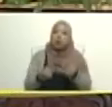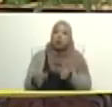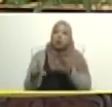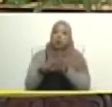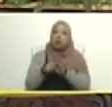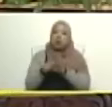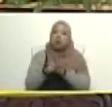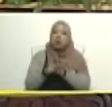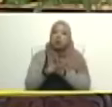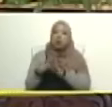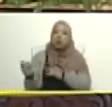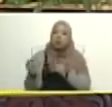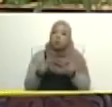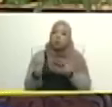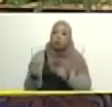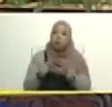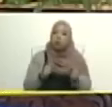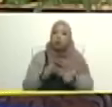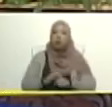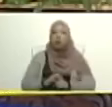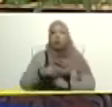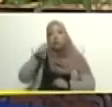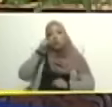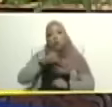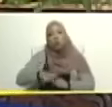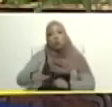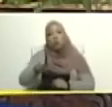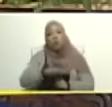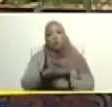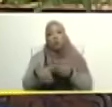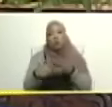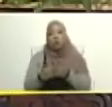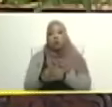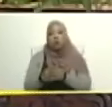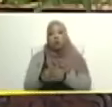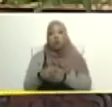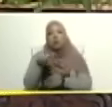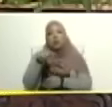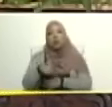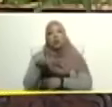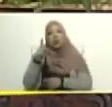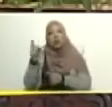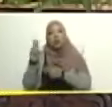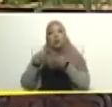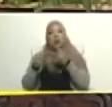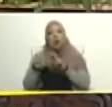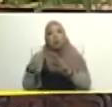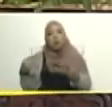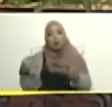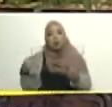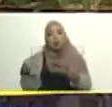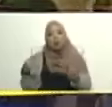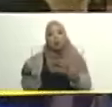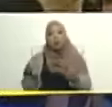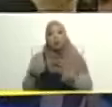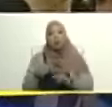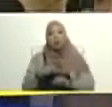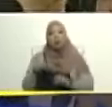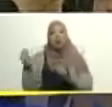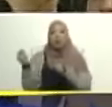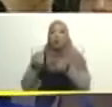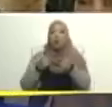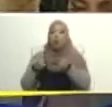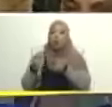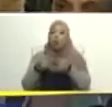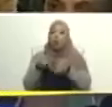ilícitas por lícitas nos puede generar un seguro camino hacia la paz. En eso nos vamos a coordinar los